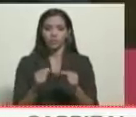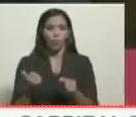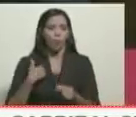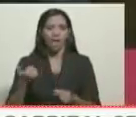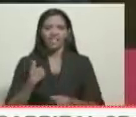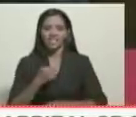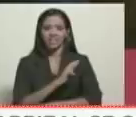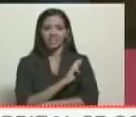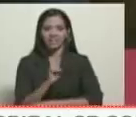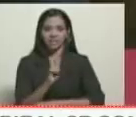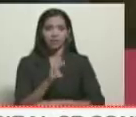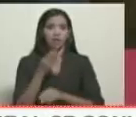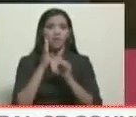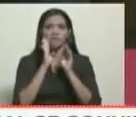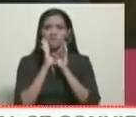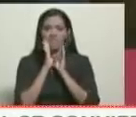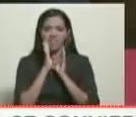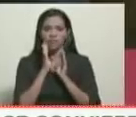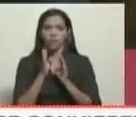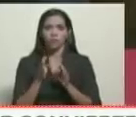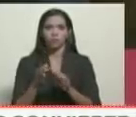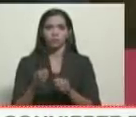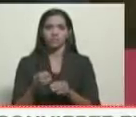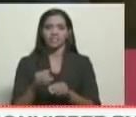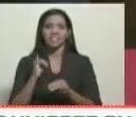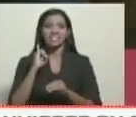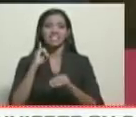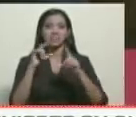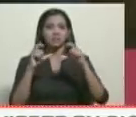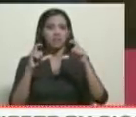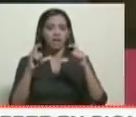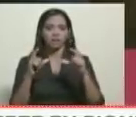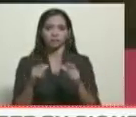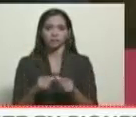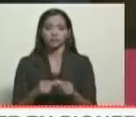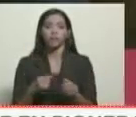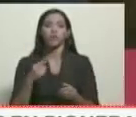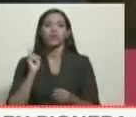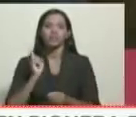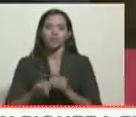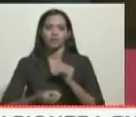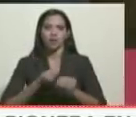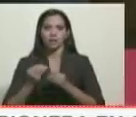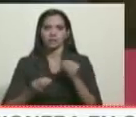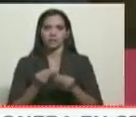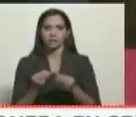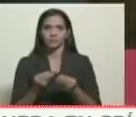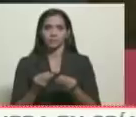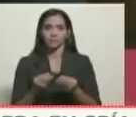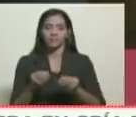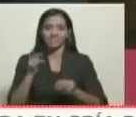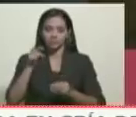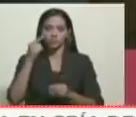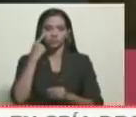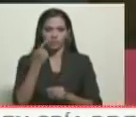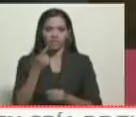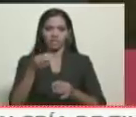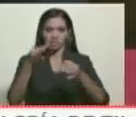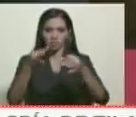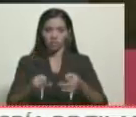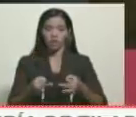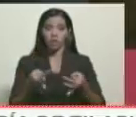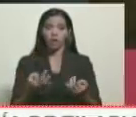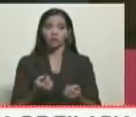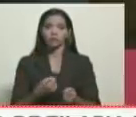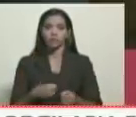sea Facebook más que todo o Instagram, lo que deben hacer. Y tú ves que ha sido así. Cuando se autoproclama